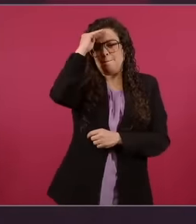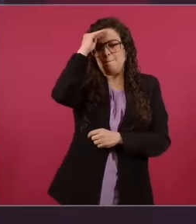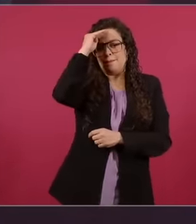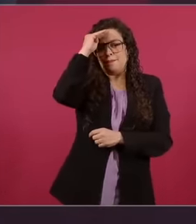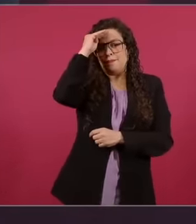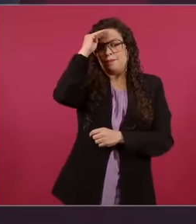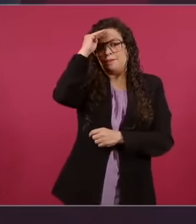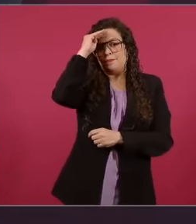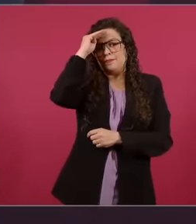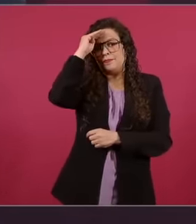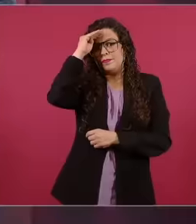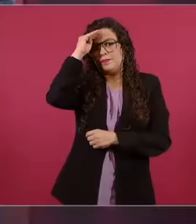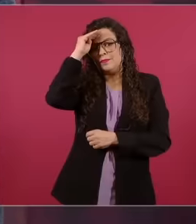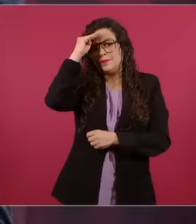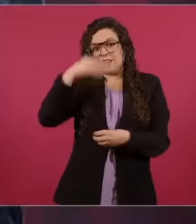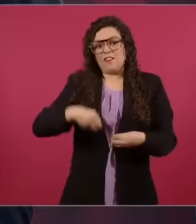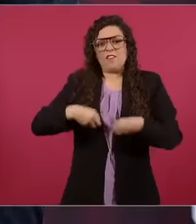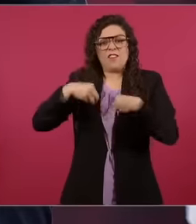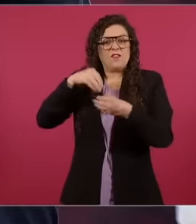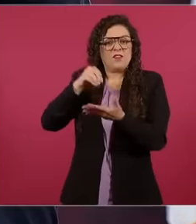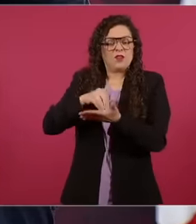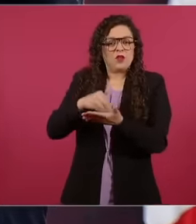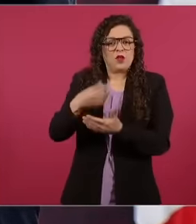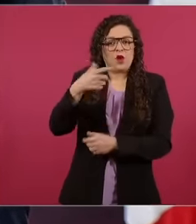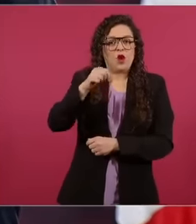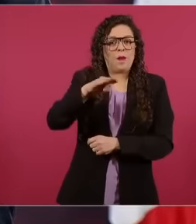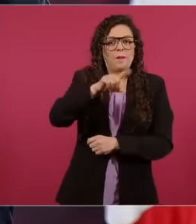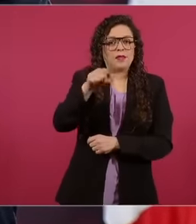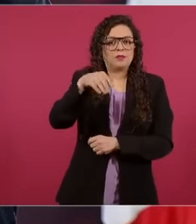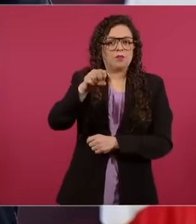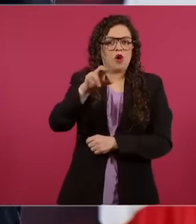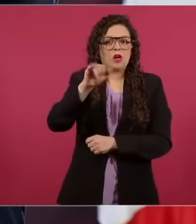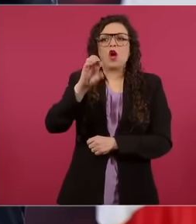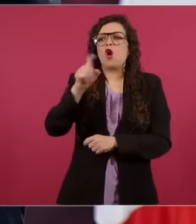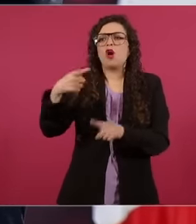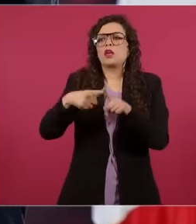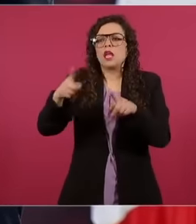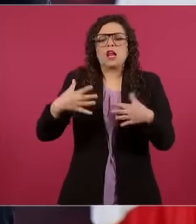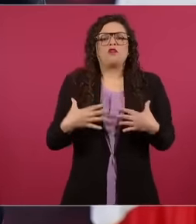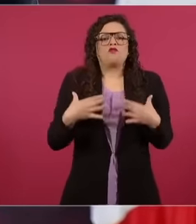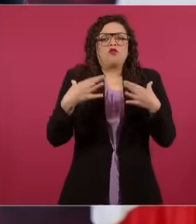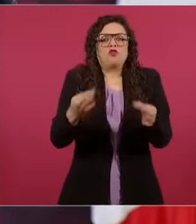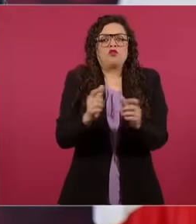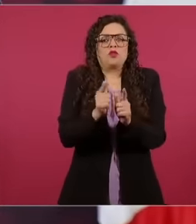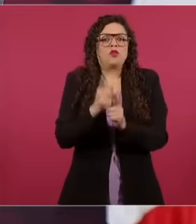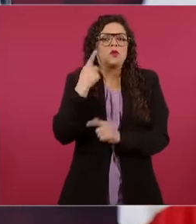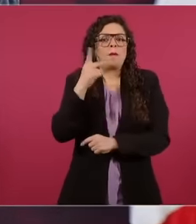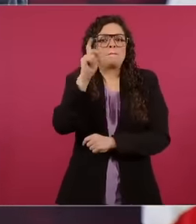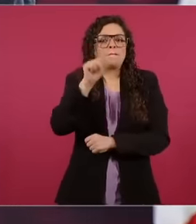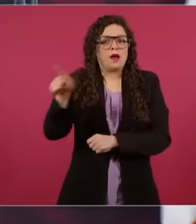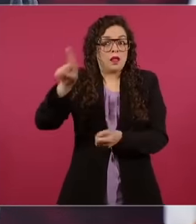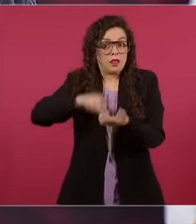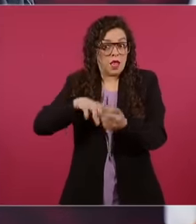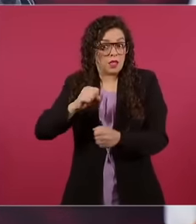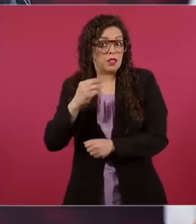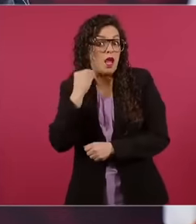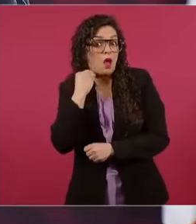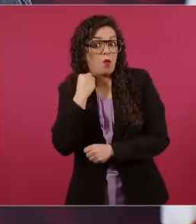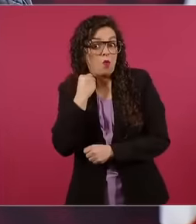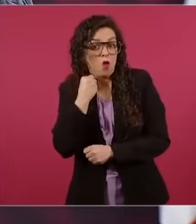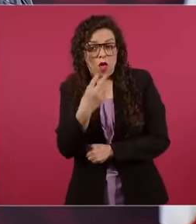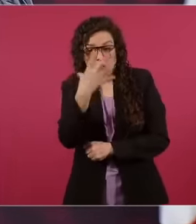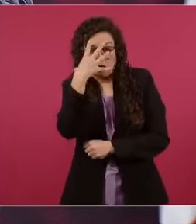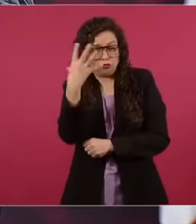Gómez Morín o cualquiera de los fundadores del PAN, de abogados de